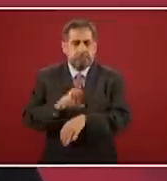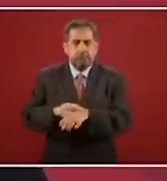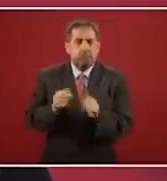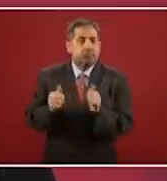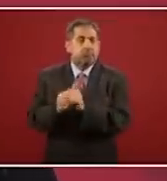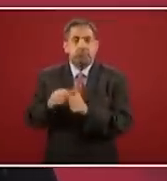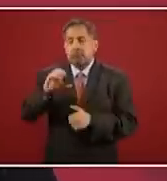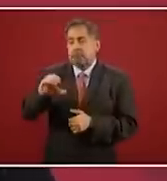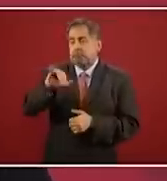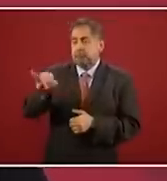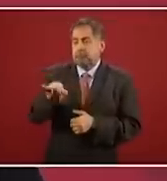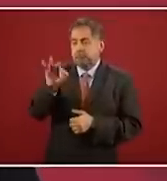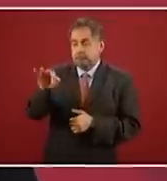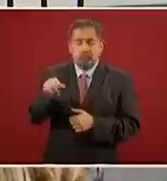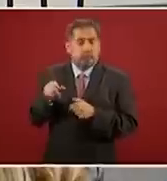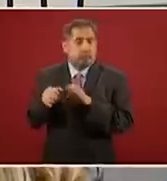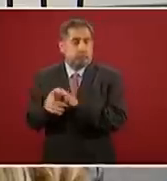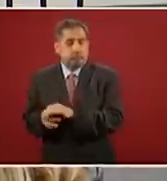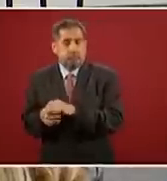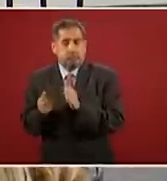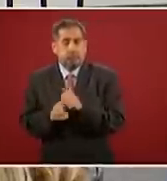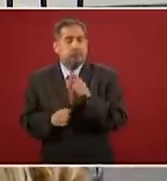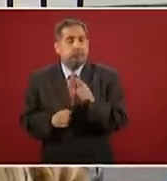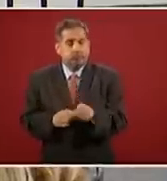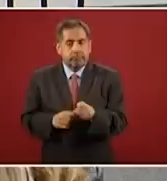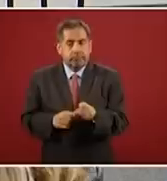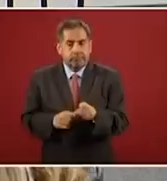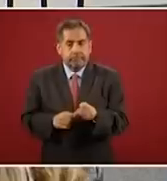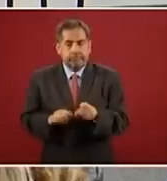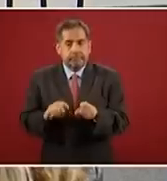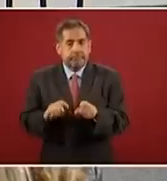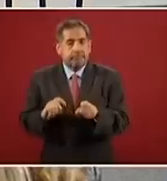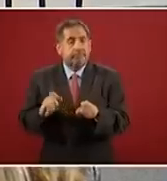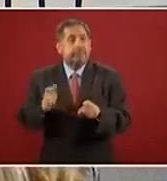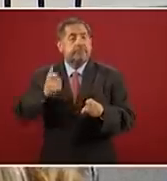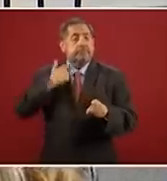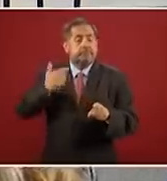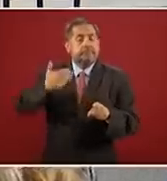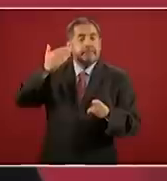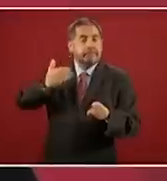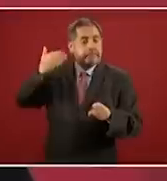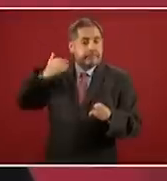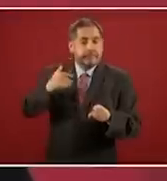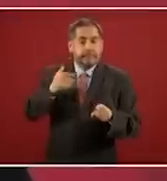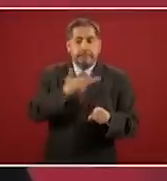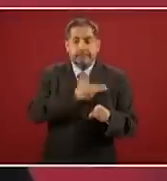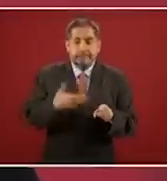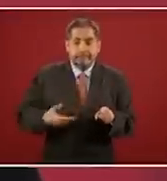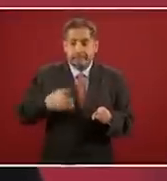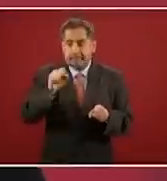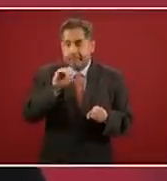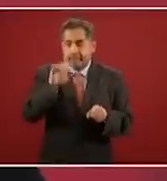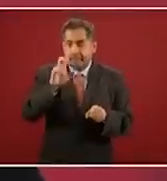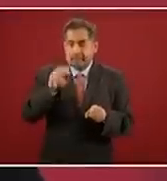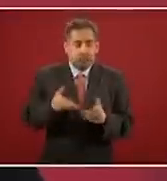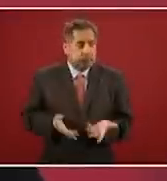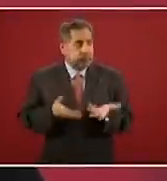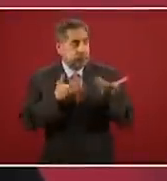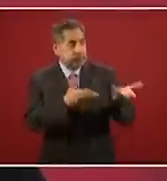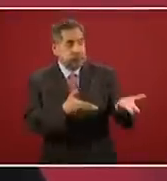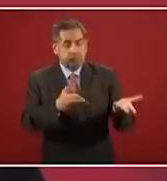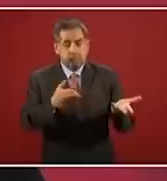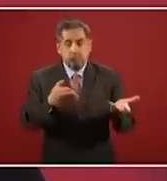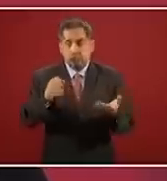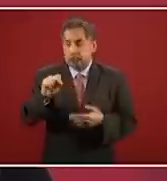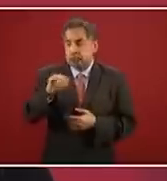la Judicatura Federal. Debo decir que en la anterior presidencia de la Suprema Corte de Justicia le llevé casos al presidente de la Suprema Corte